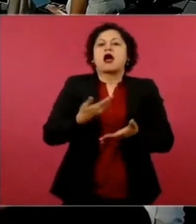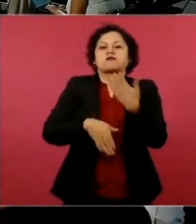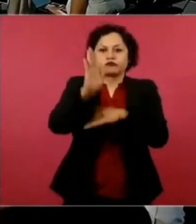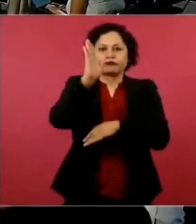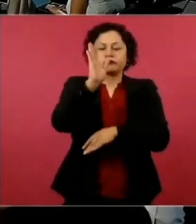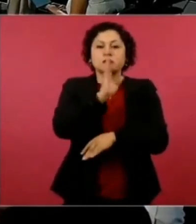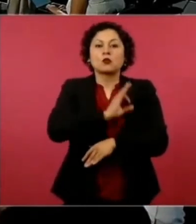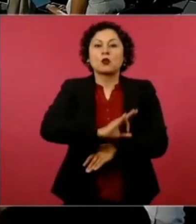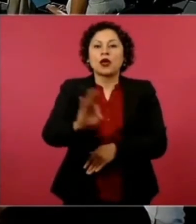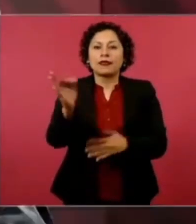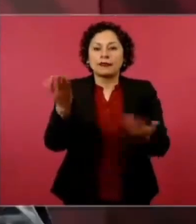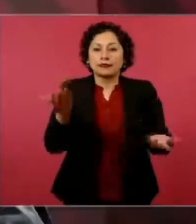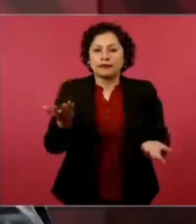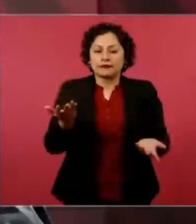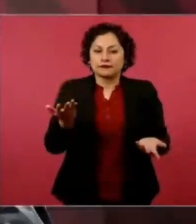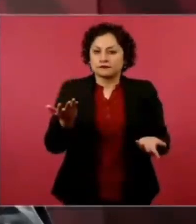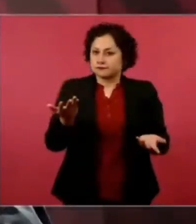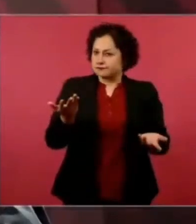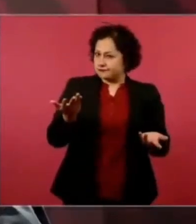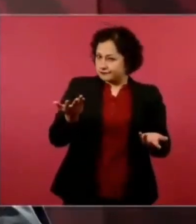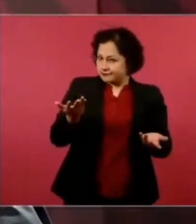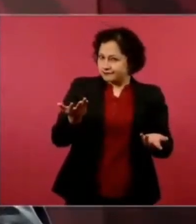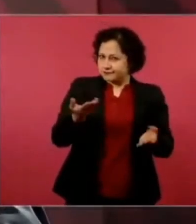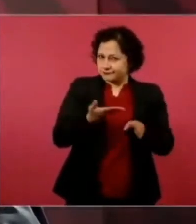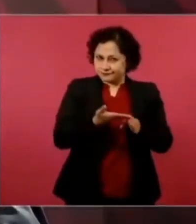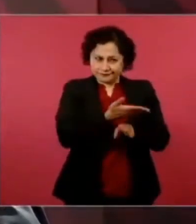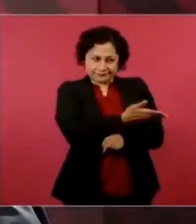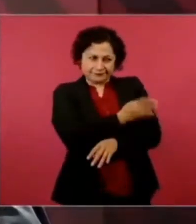Y ya hemos hablado aquí de cómo